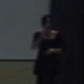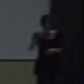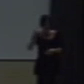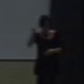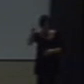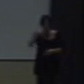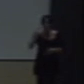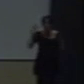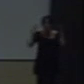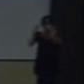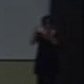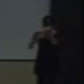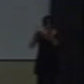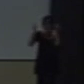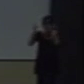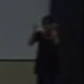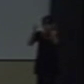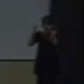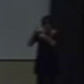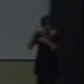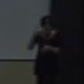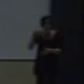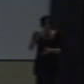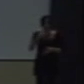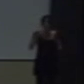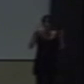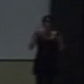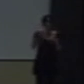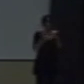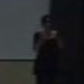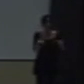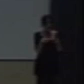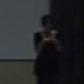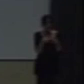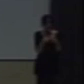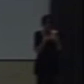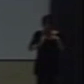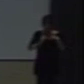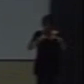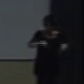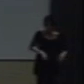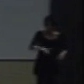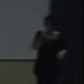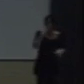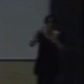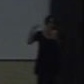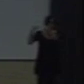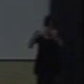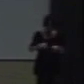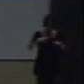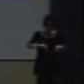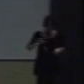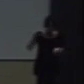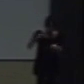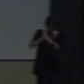se sensibilizaron hacia ese problema. Pero realmente hacia los problemas sociales que se viven o que vive un colectivo que lleva aquí 500 años,